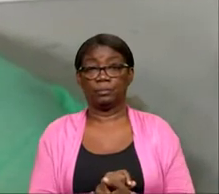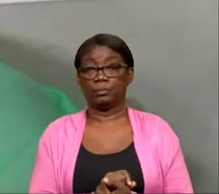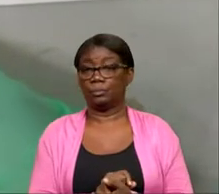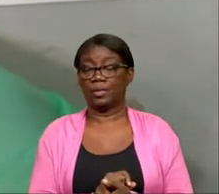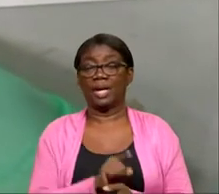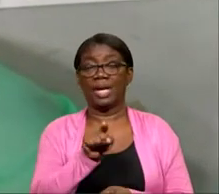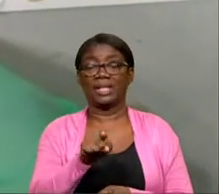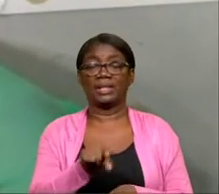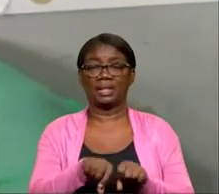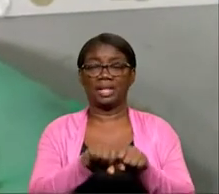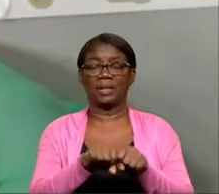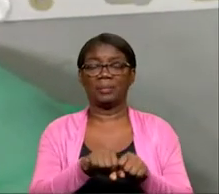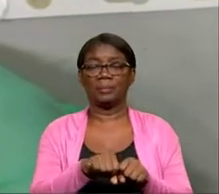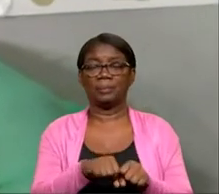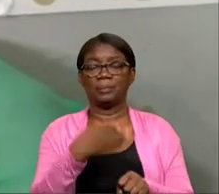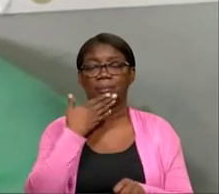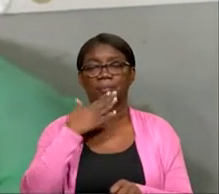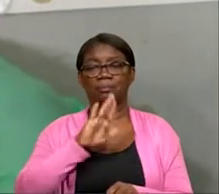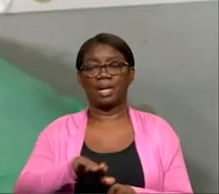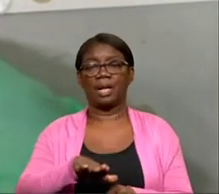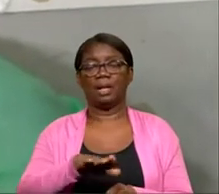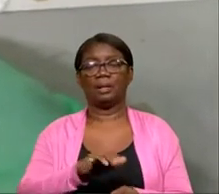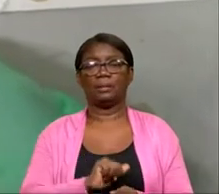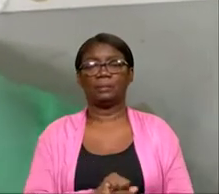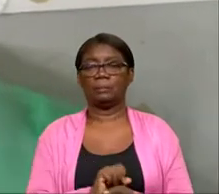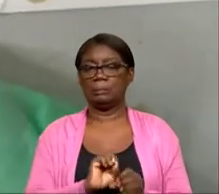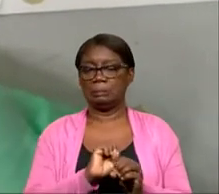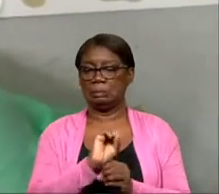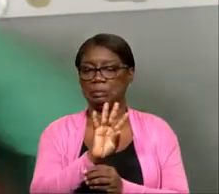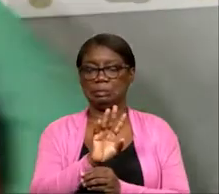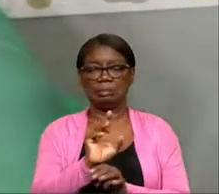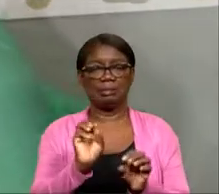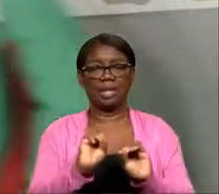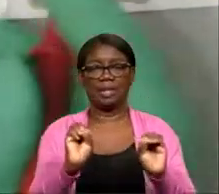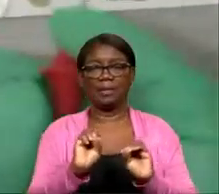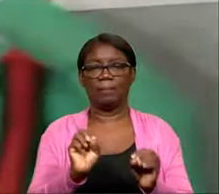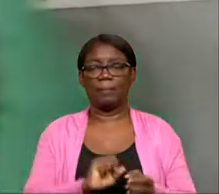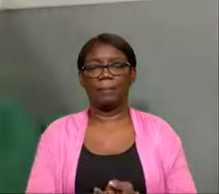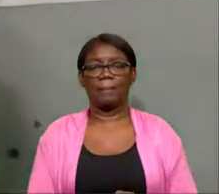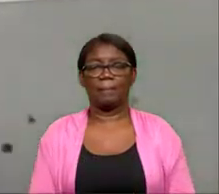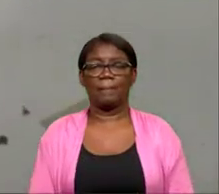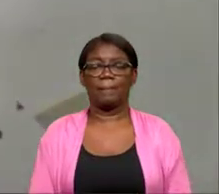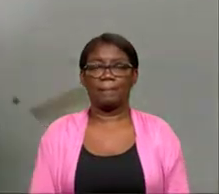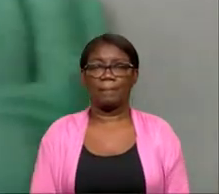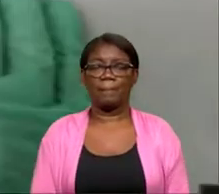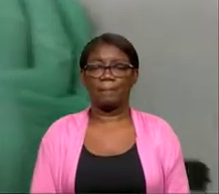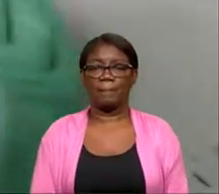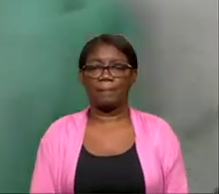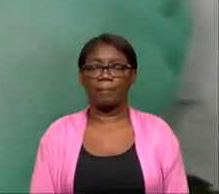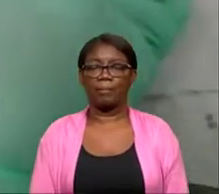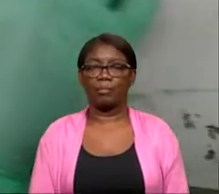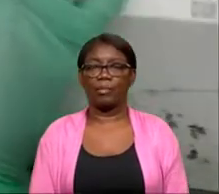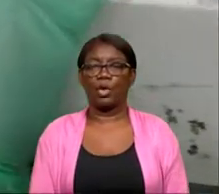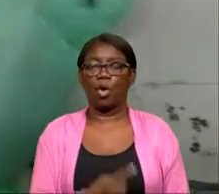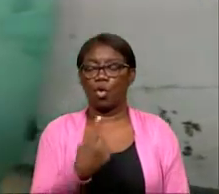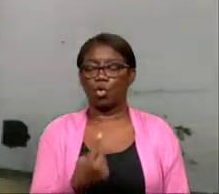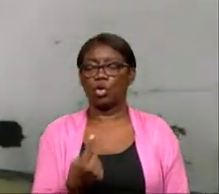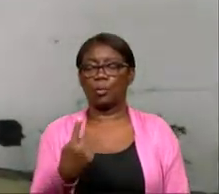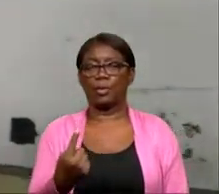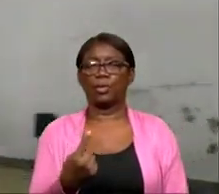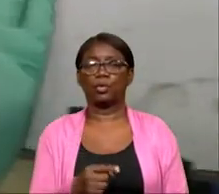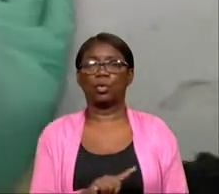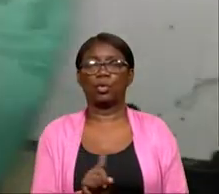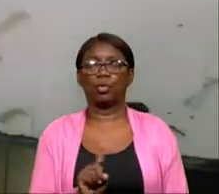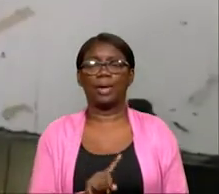y esta sí no nos da iluminación para nada. Podemos todavía hacer una prueba y medir uno por uno para ver cuál